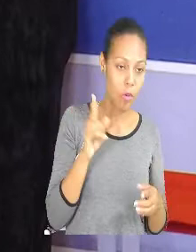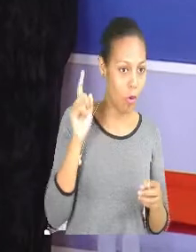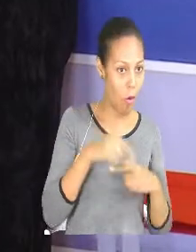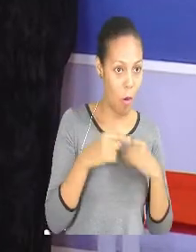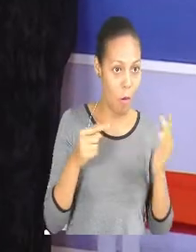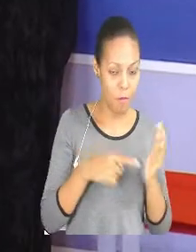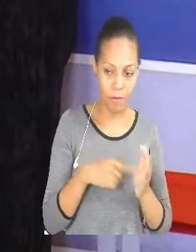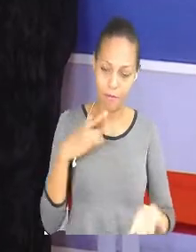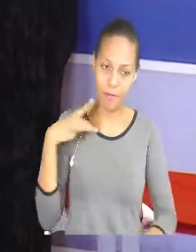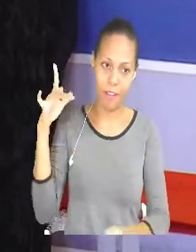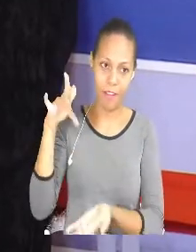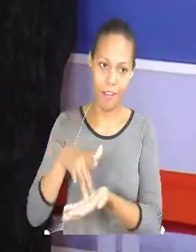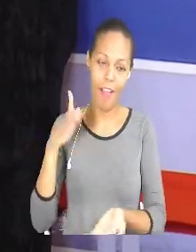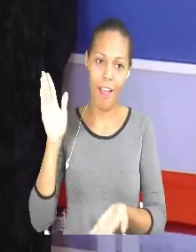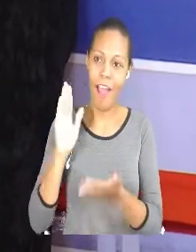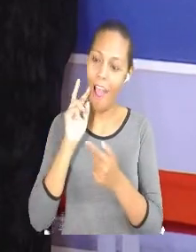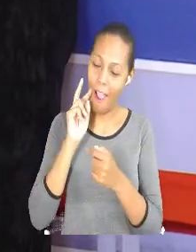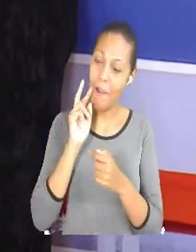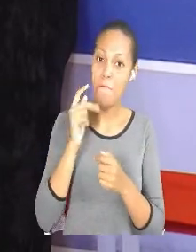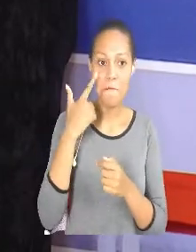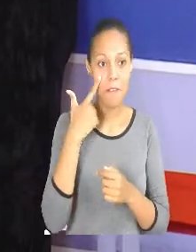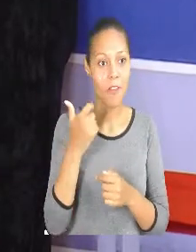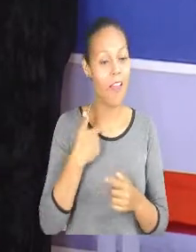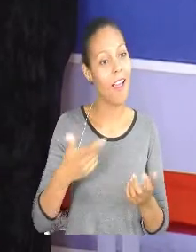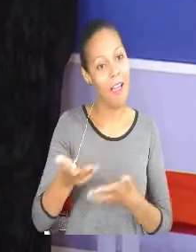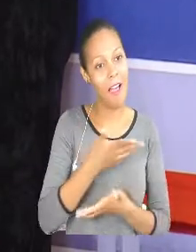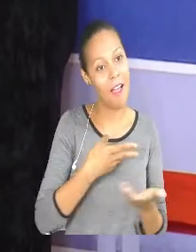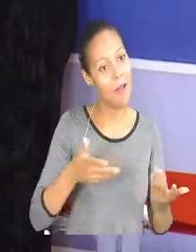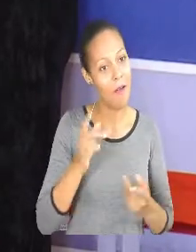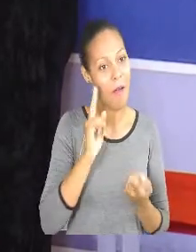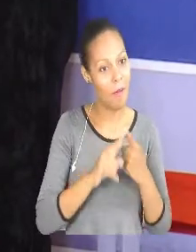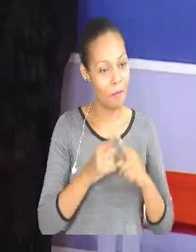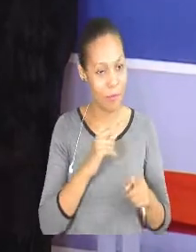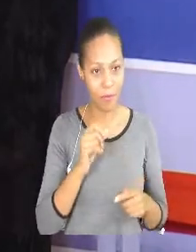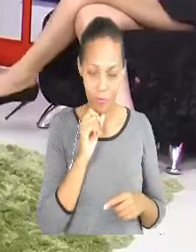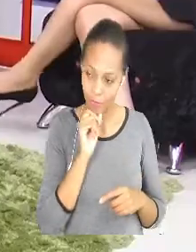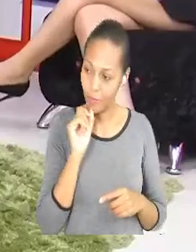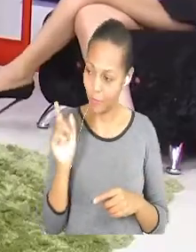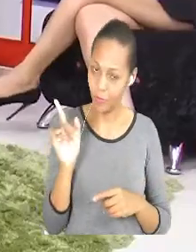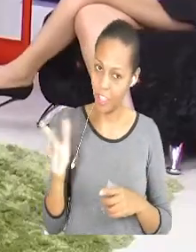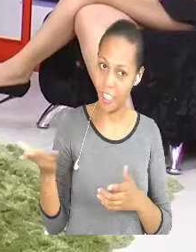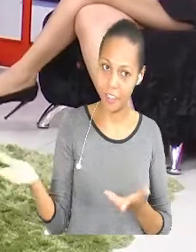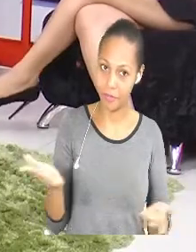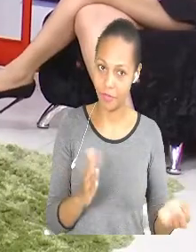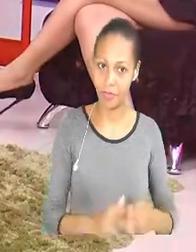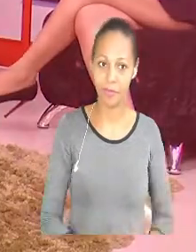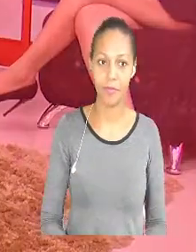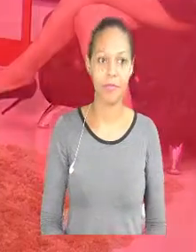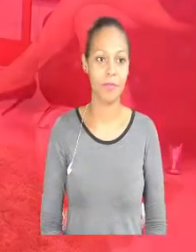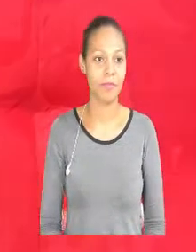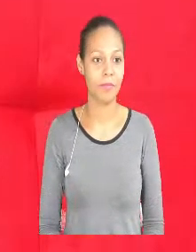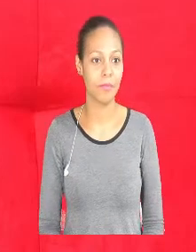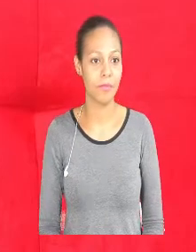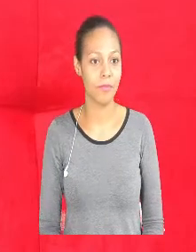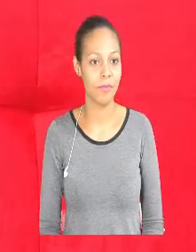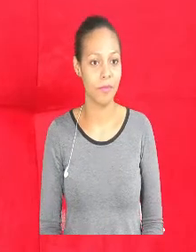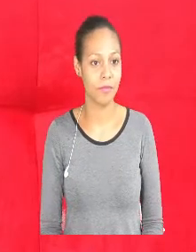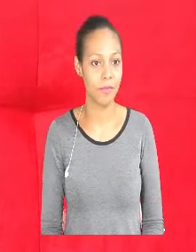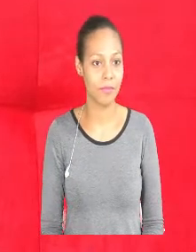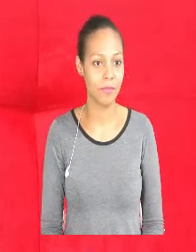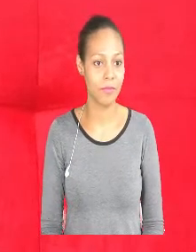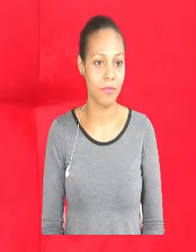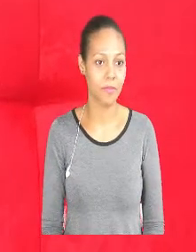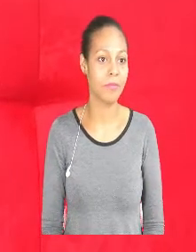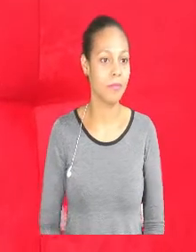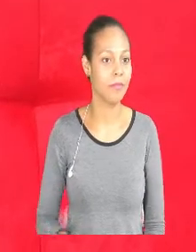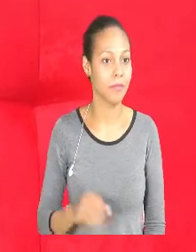que pueda ir a disfrutar con sus amigos. Así que, Kiara, tú tienes esas preguntas que hacen sudar a nuestros televidentes. Bueno, y como siempre, yo